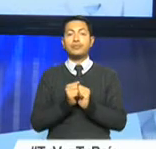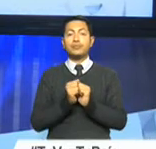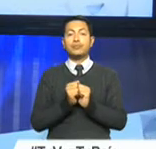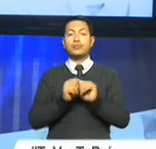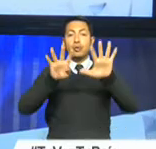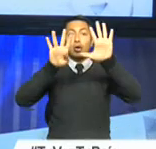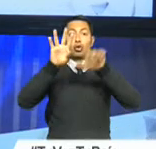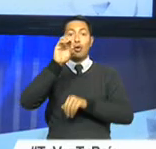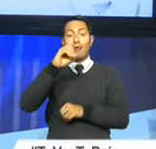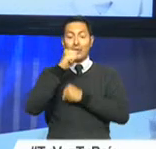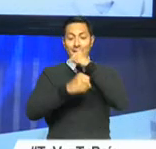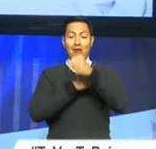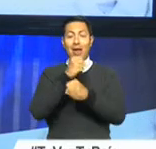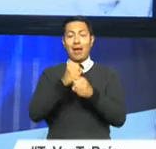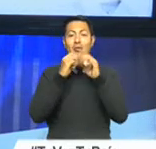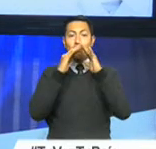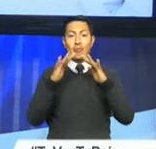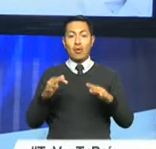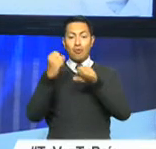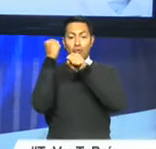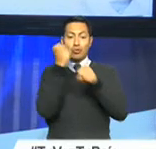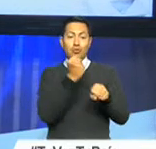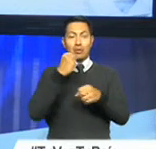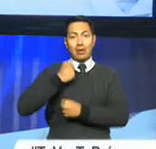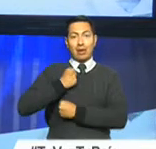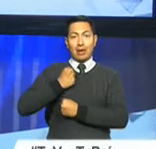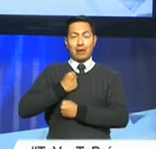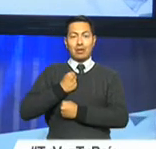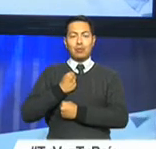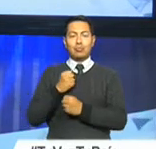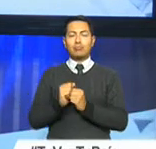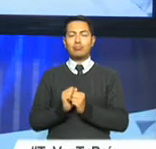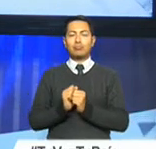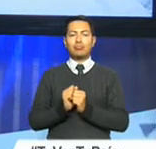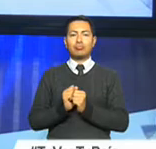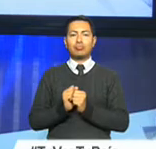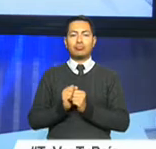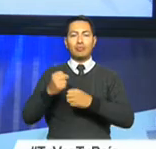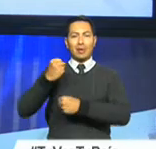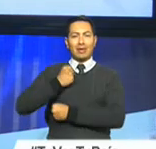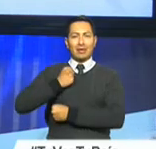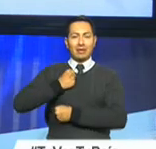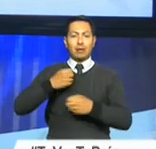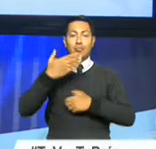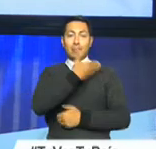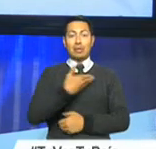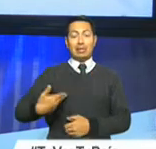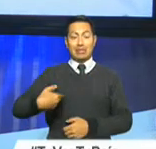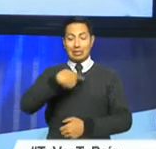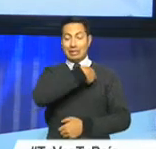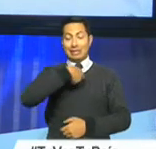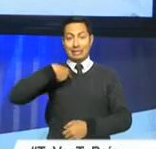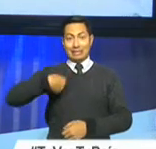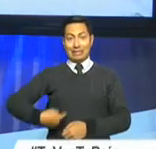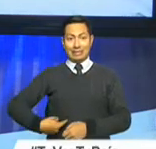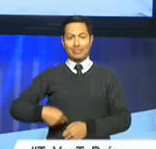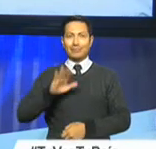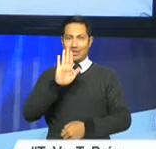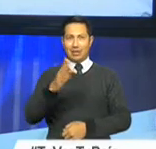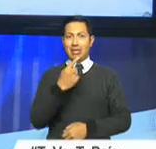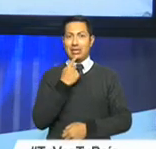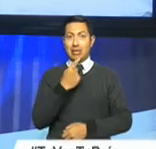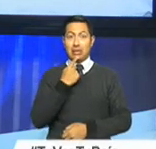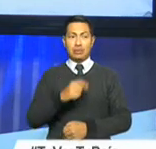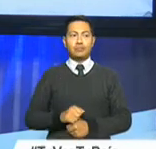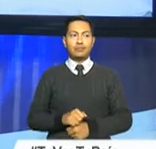90 aniversario de la fundación del Ejército Popular de Liberación del presidente de China, Xi Jinping, dijo que nunca comprometería la soberanía